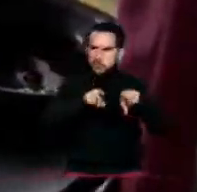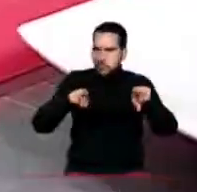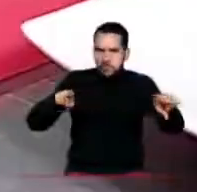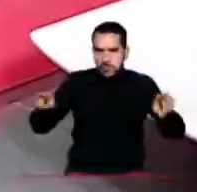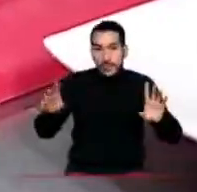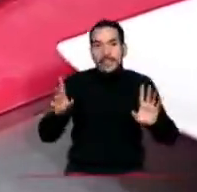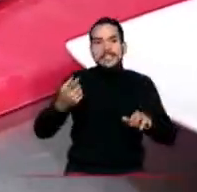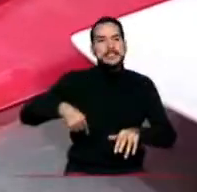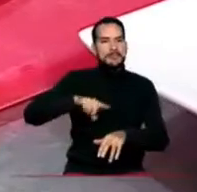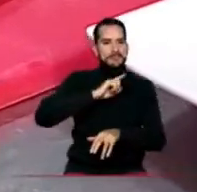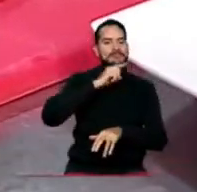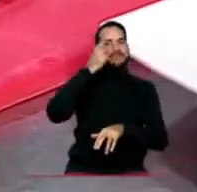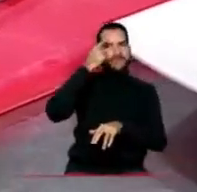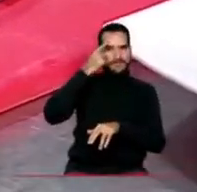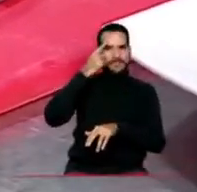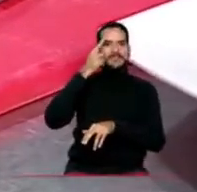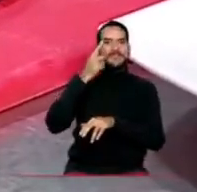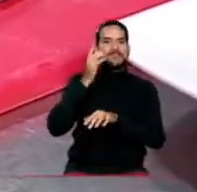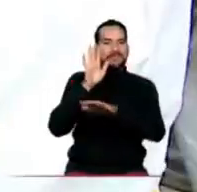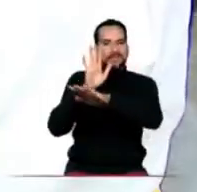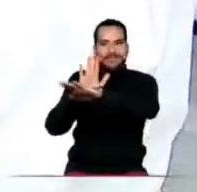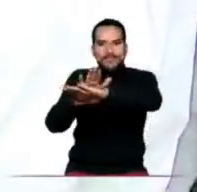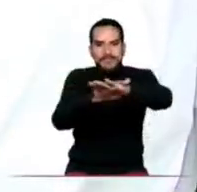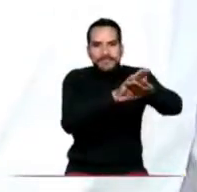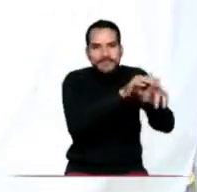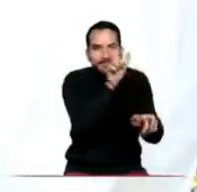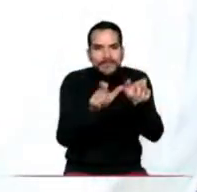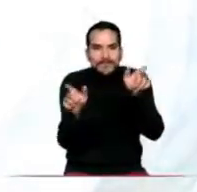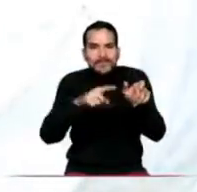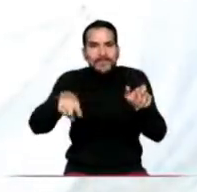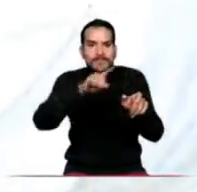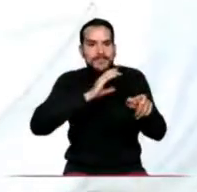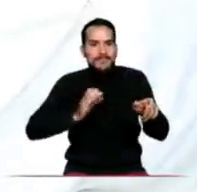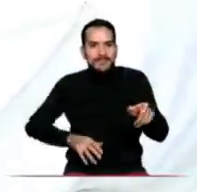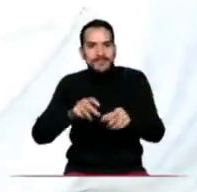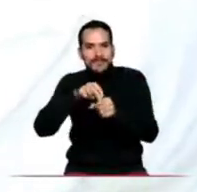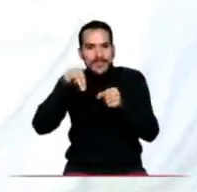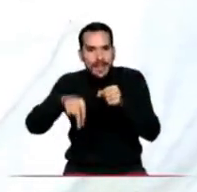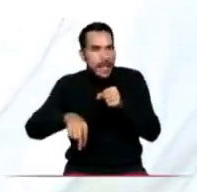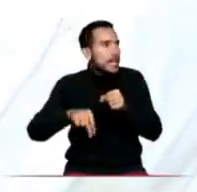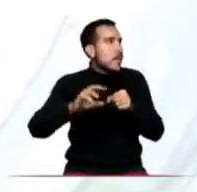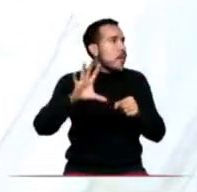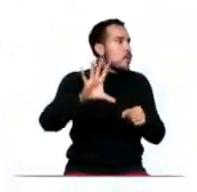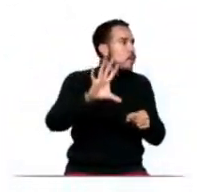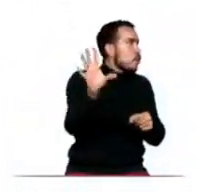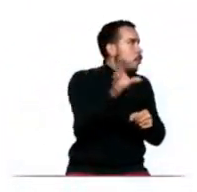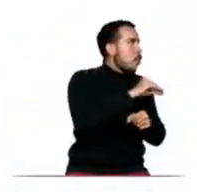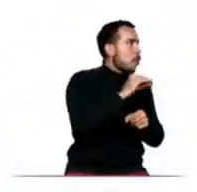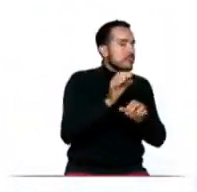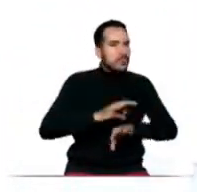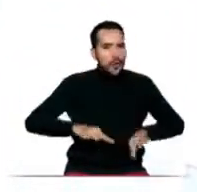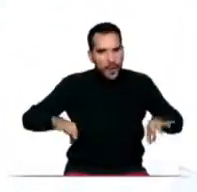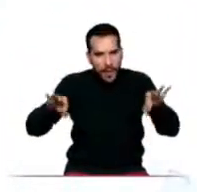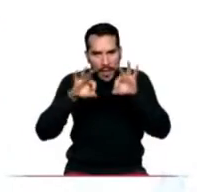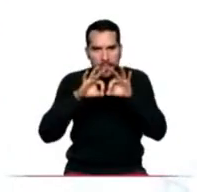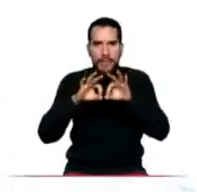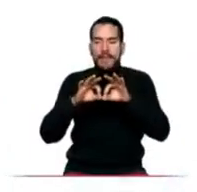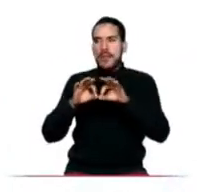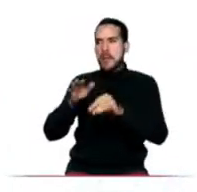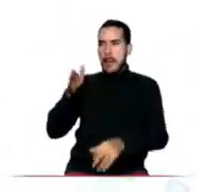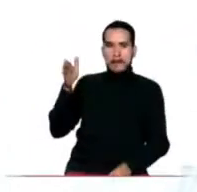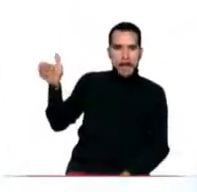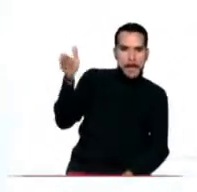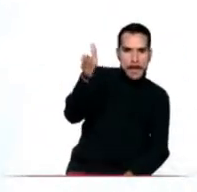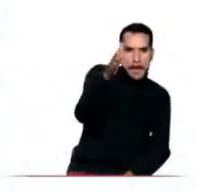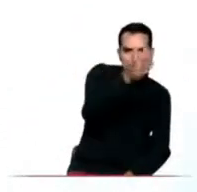básicamente y la invitación es a que todos los caleños podamos ir a los diferentes establecimientos, que podamos apoyar a